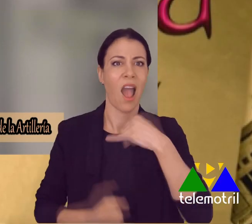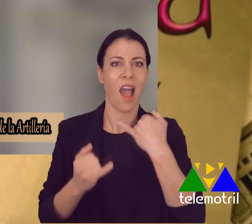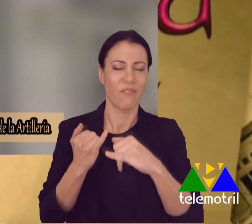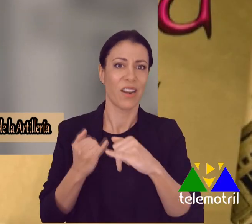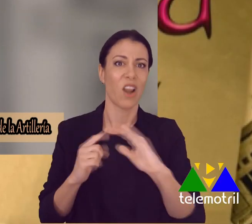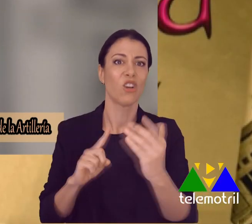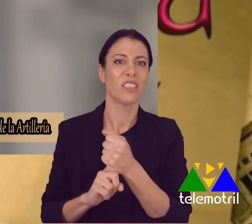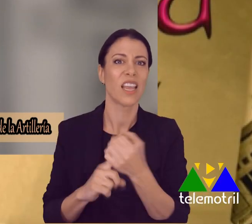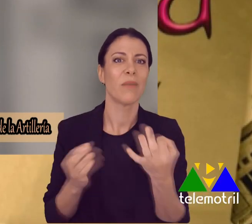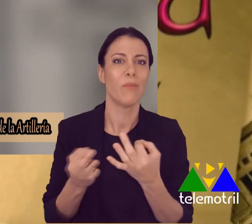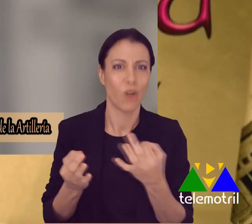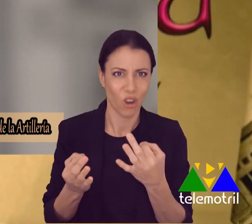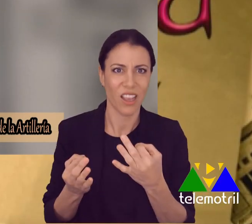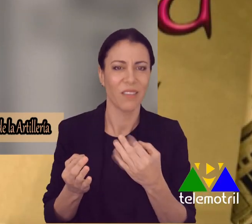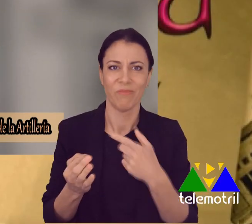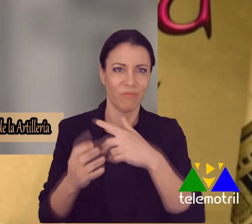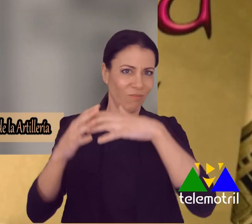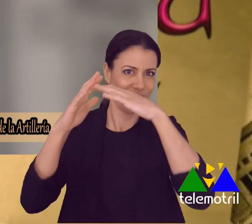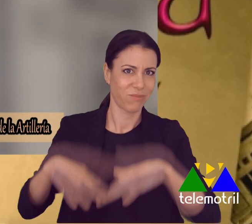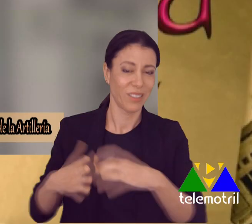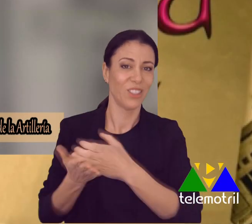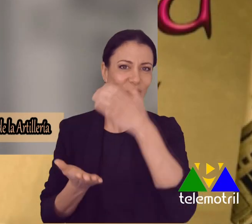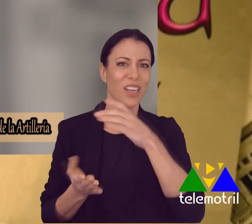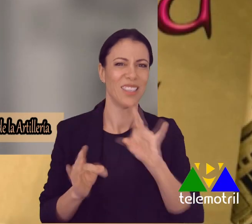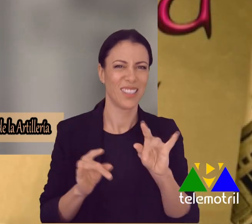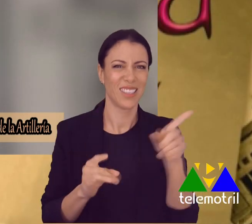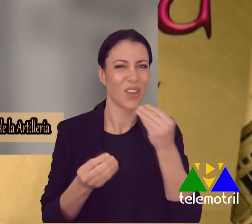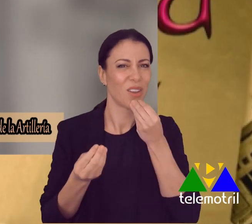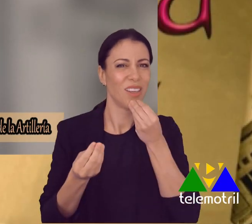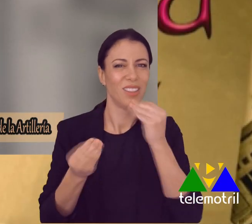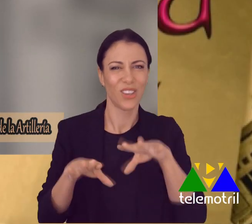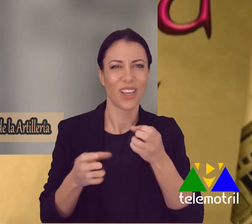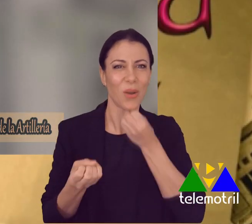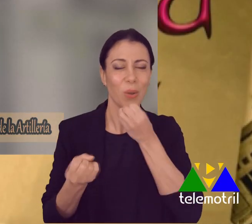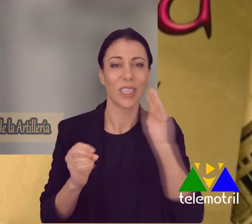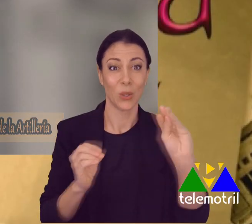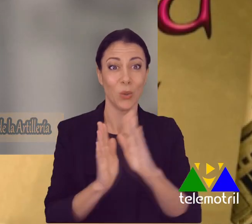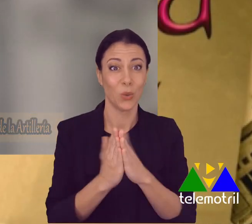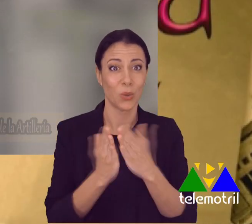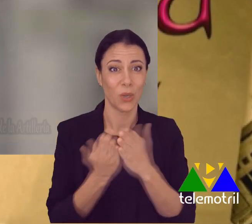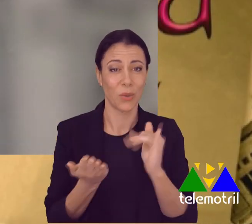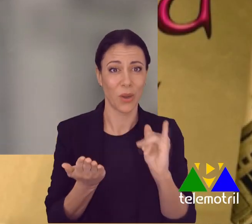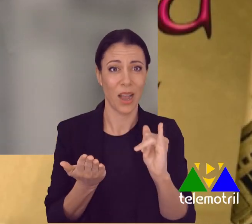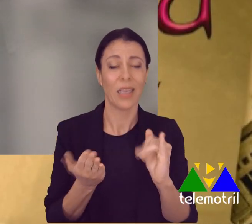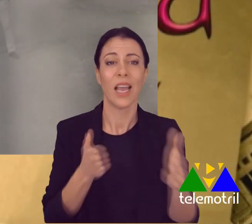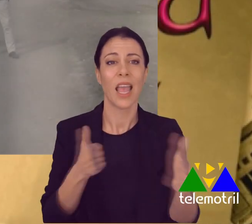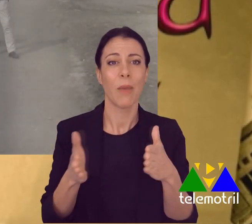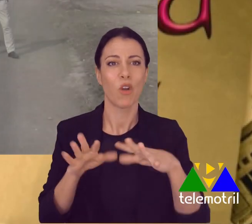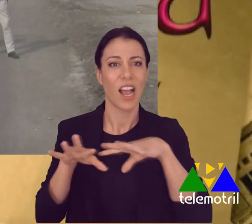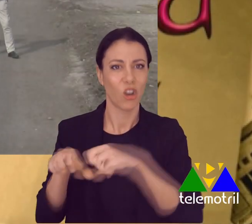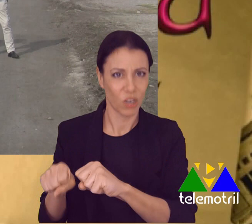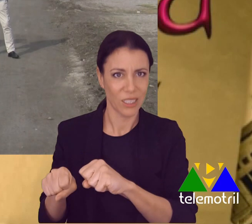Conseguimos que se fuera, eso, ¿no? Jorquera lo cuenta en su libro sobre la época de la